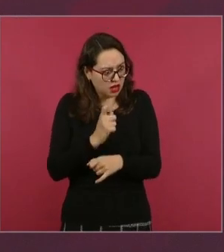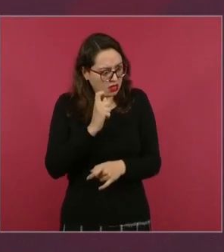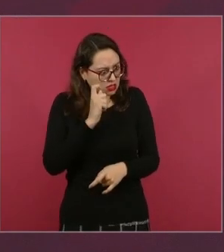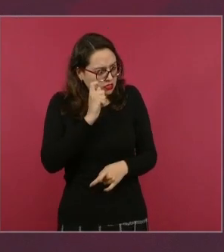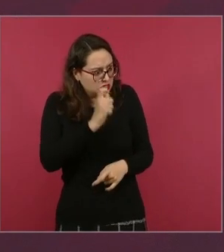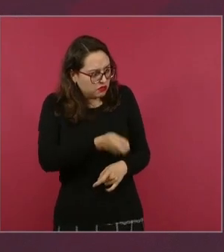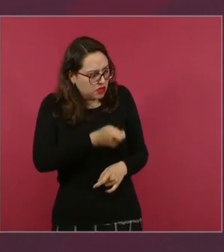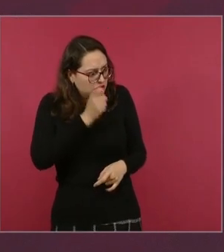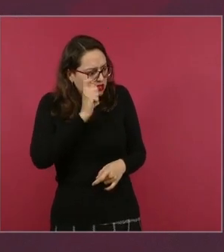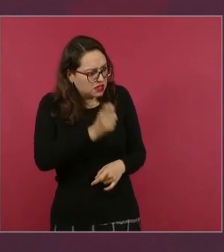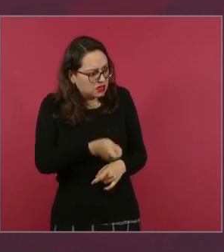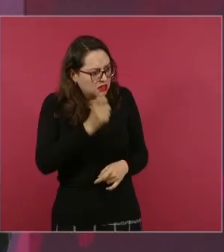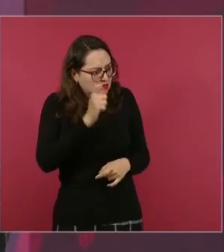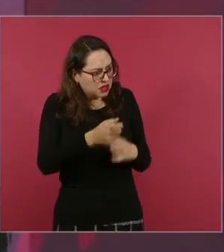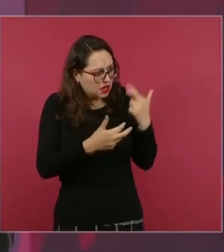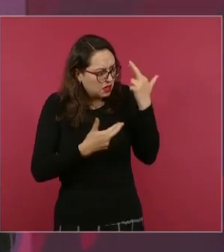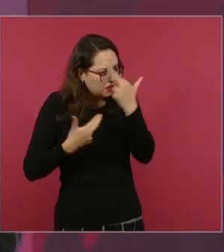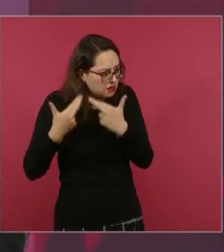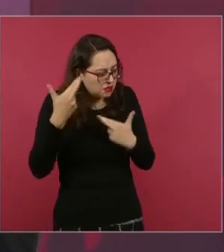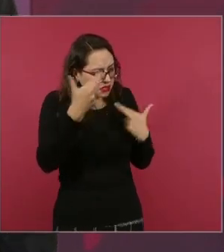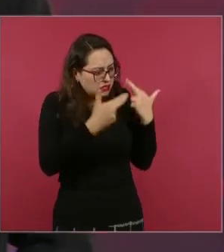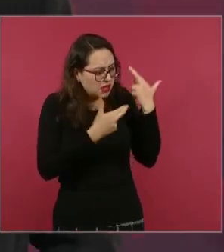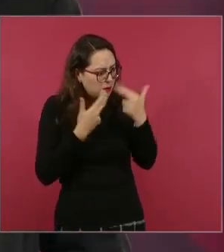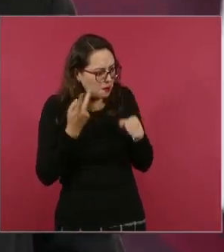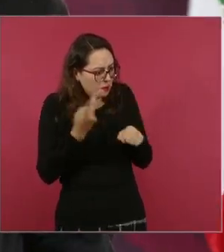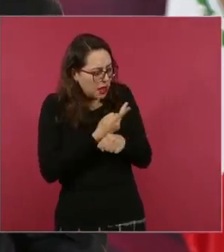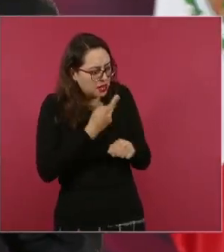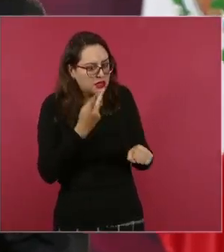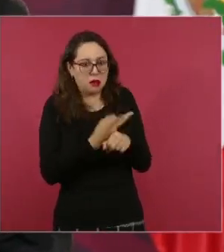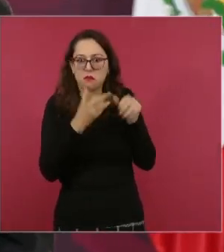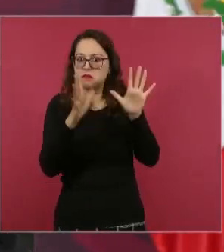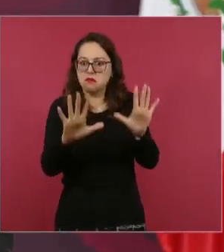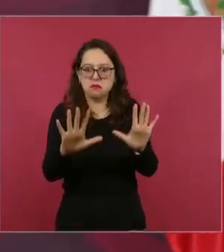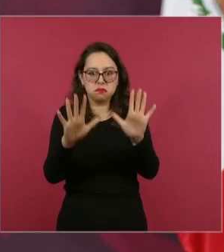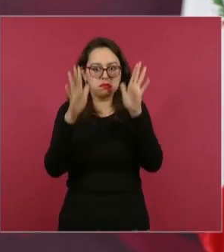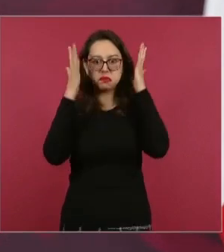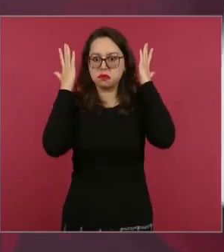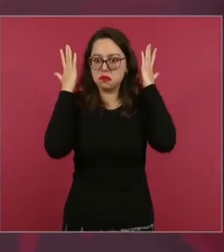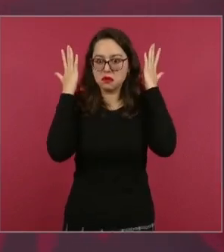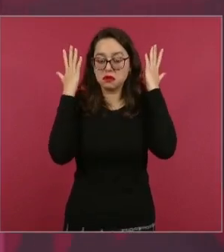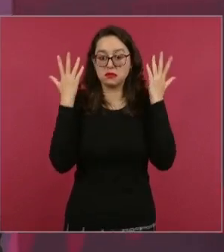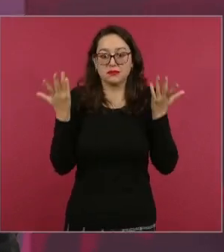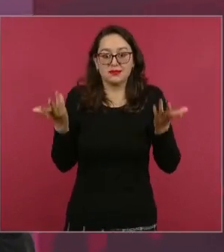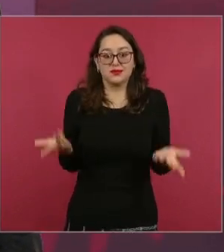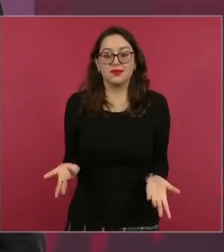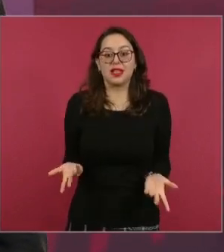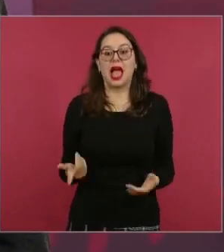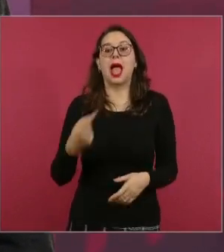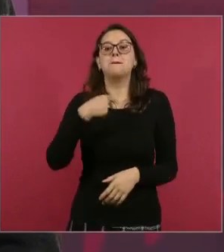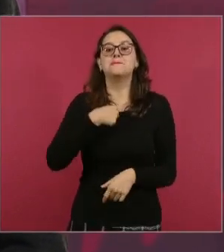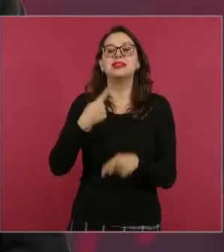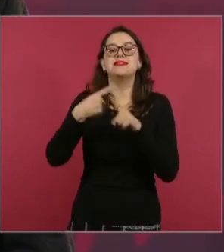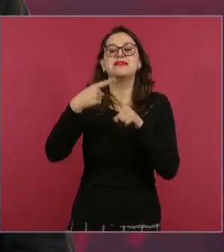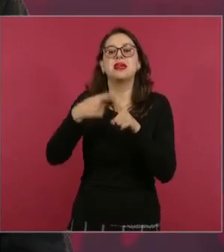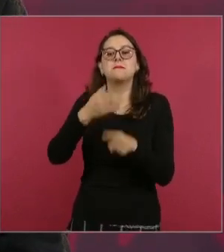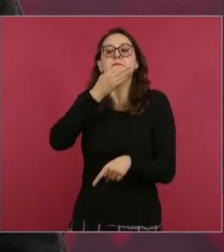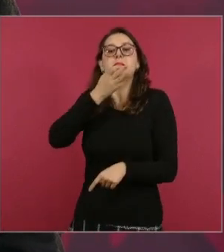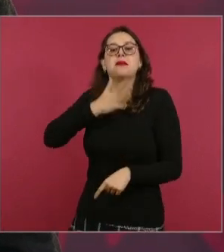especialistas porque yo retomo el dato del centro de